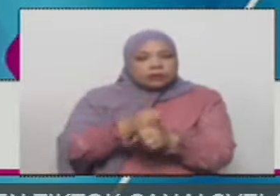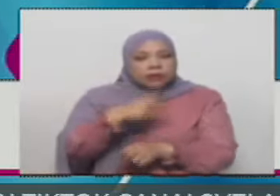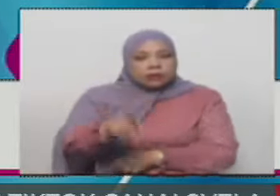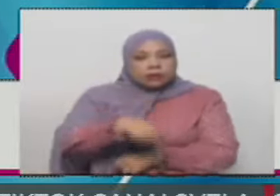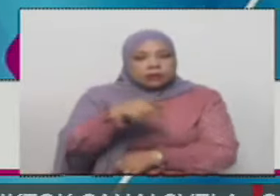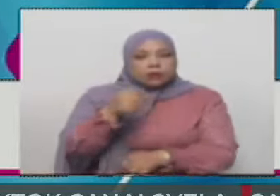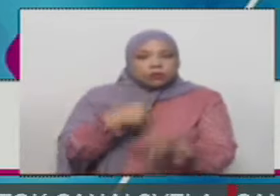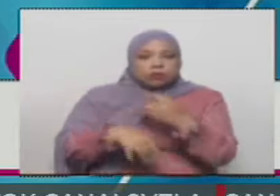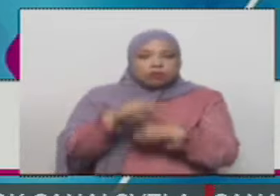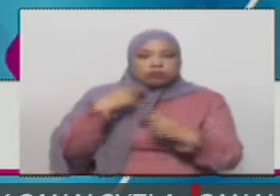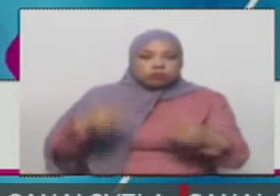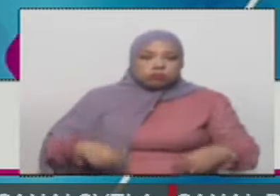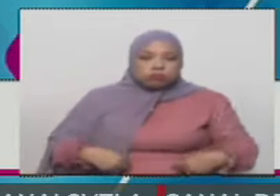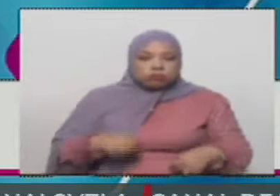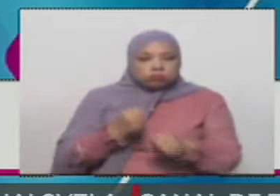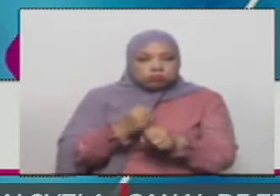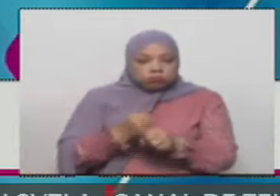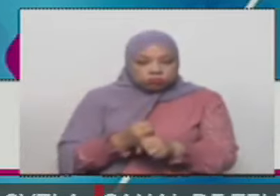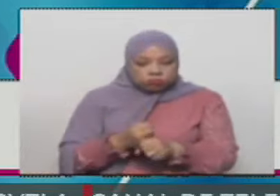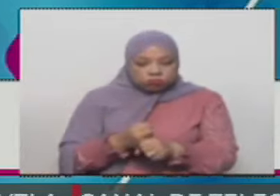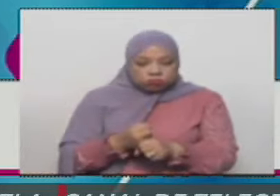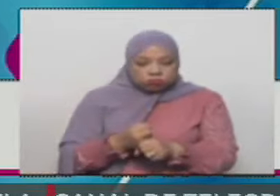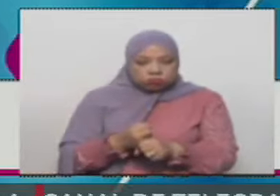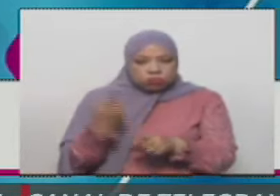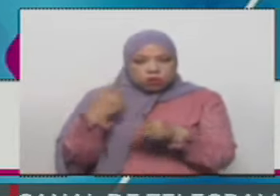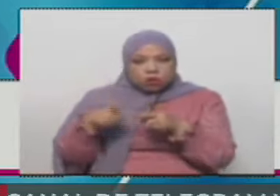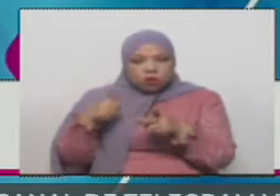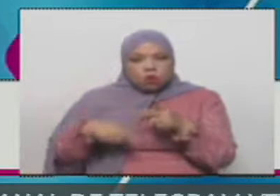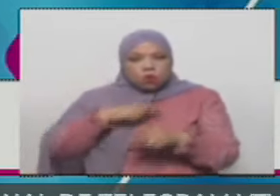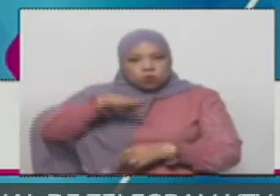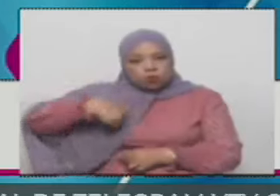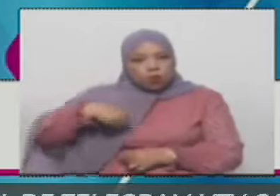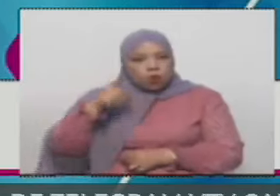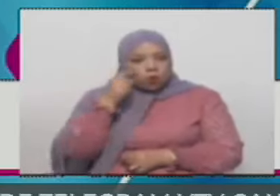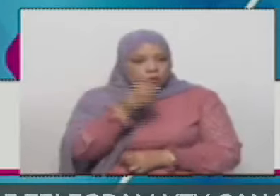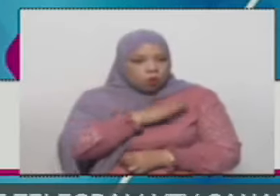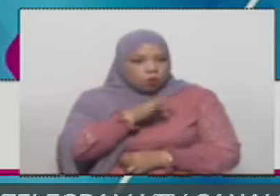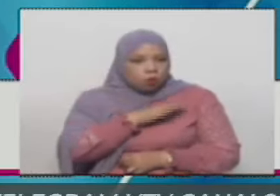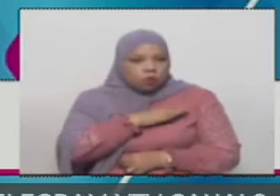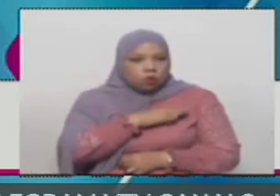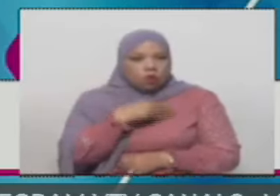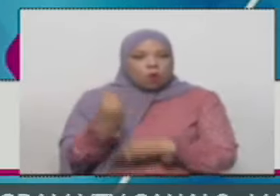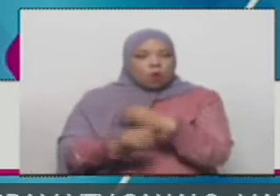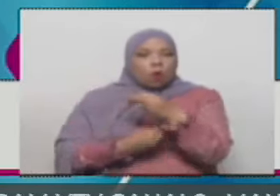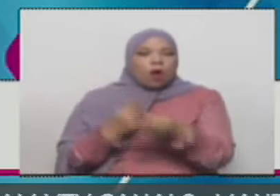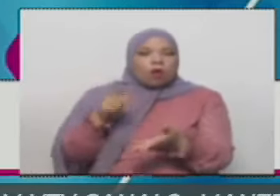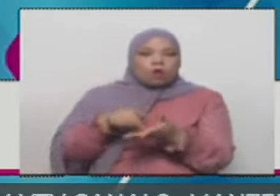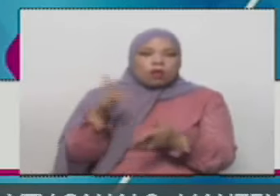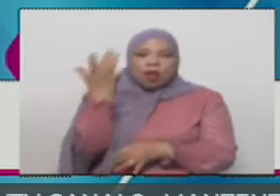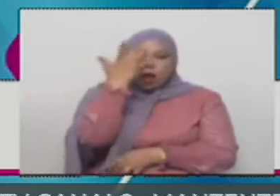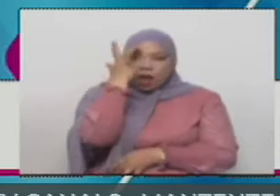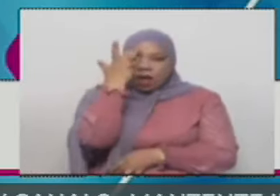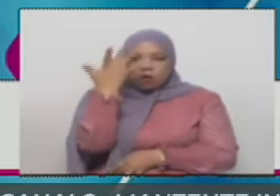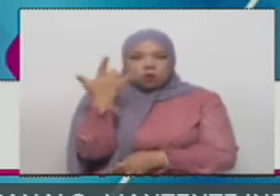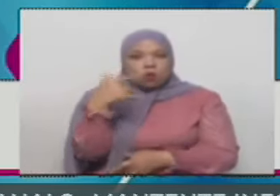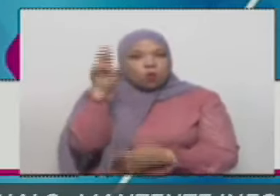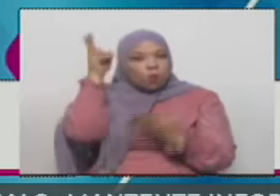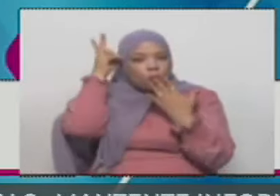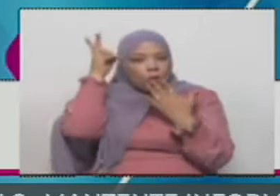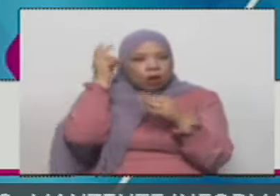políticas, humanas, que es la diversidad de nuestras raíces. Somos parte de África, somos